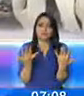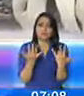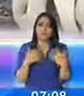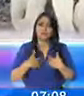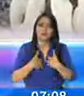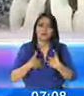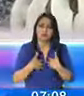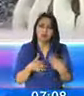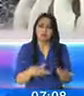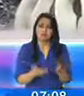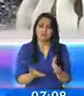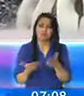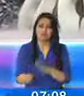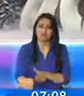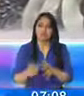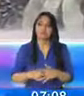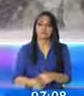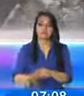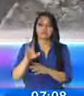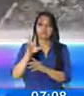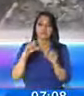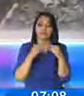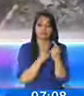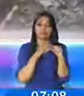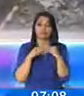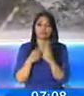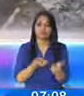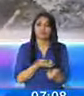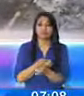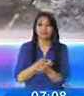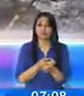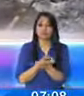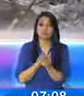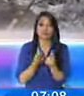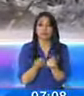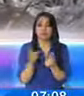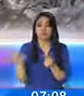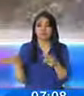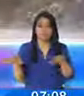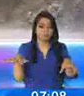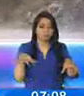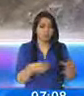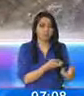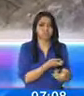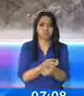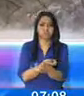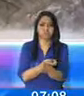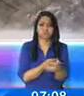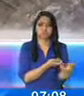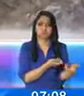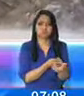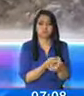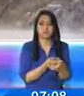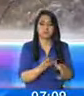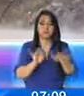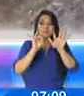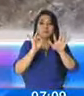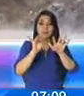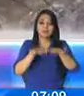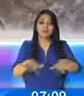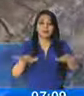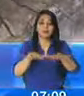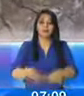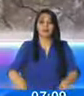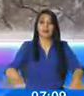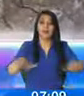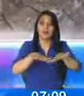sucumbieron entre las llamas tres brigadas del personal de la casaca roja actuaron en diferentes frentes tenemos un aproximado de 7 hectáreas quemadas de lo